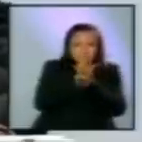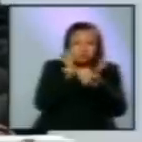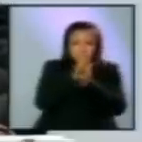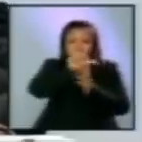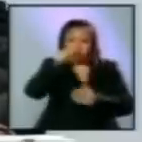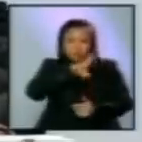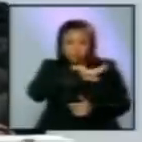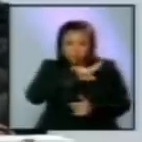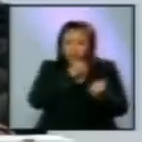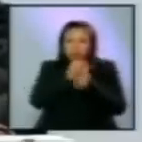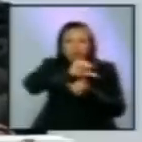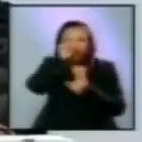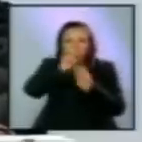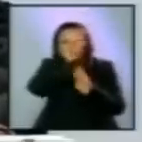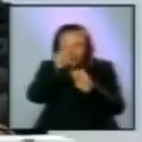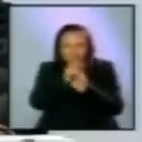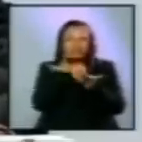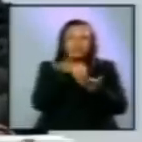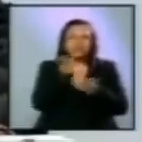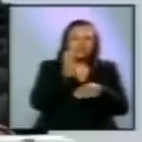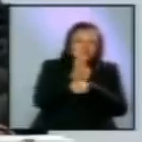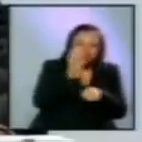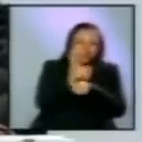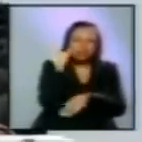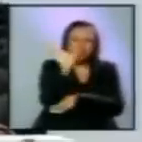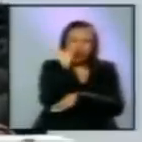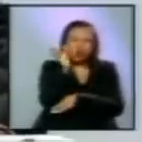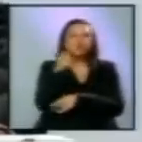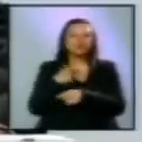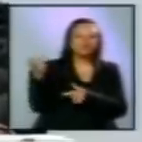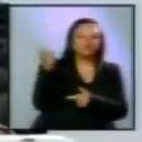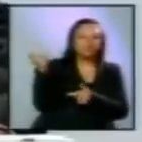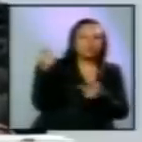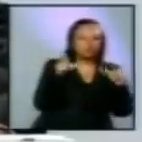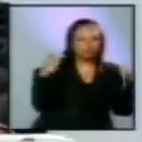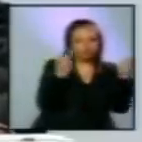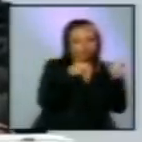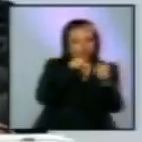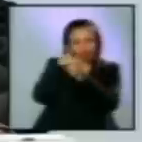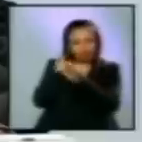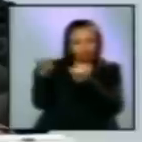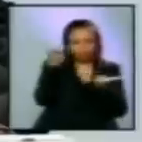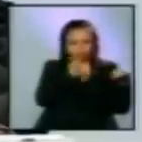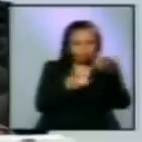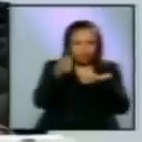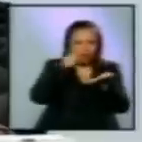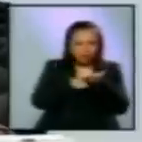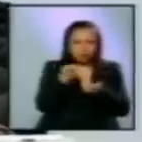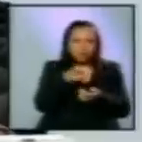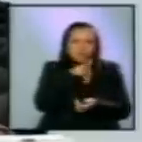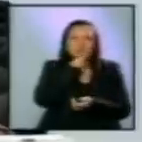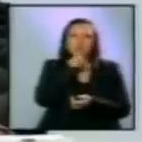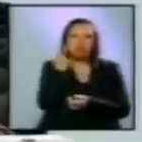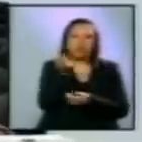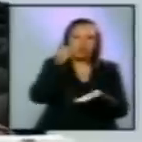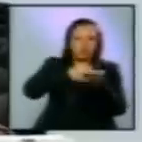países, como Brasil, como Colombia, podamos generar mayor riqueza en beneficio de todos los mexicanos con la participación del sector